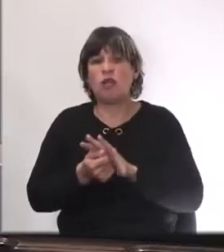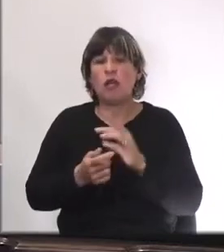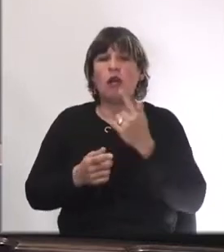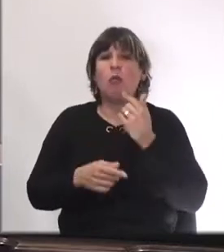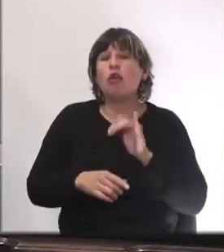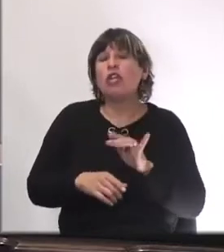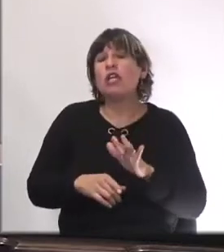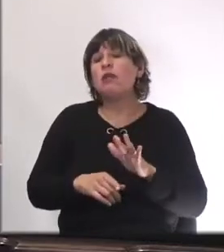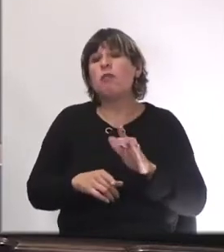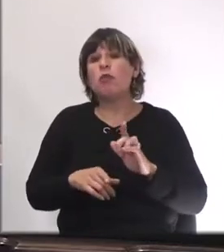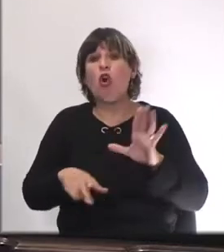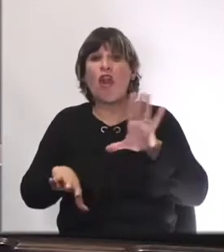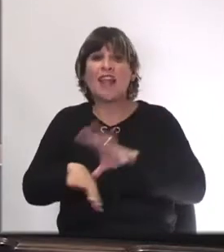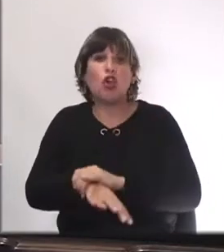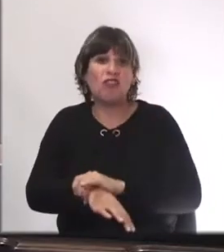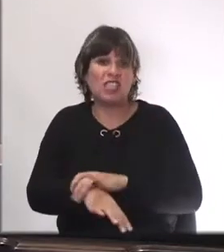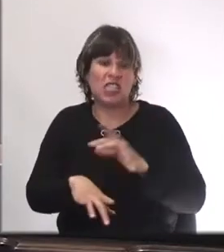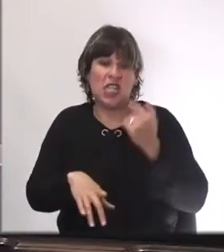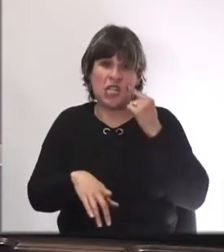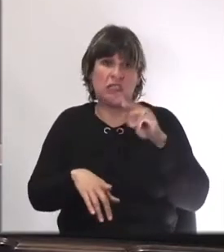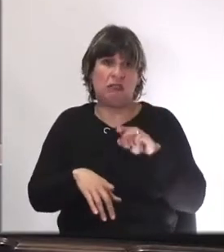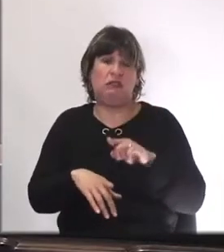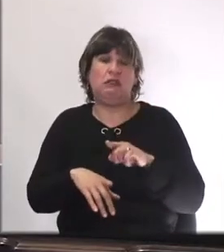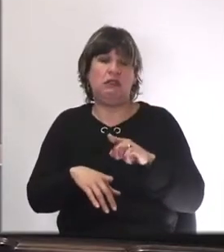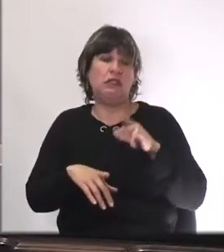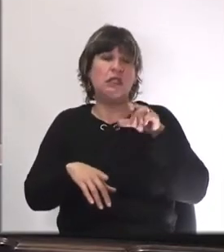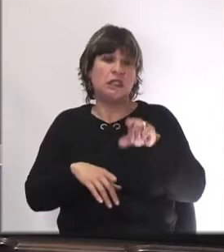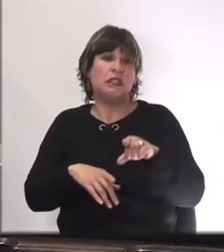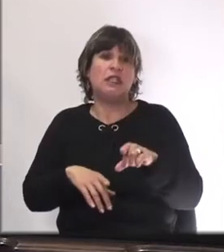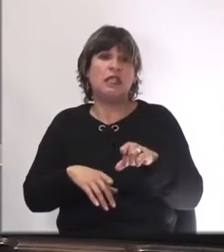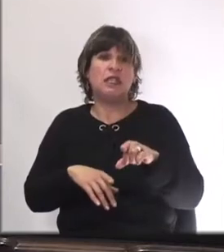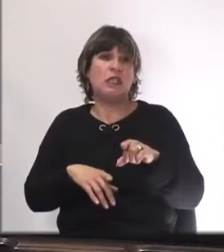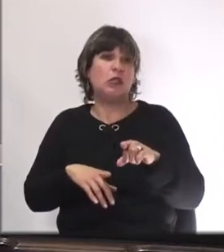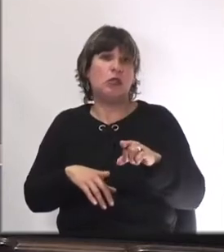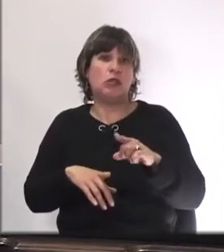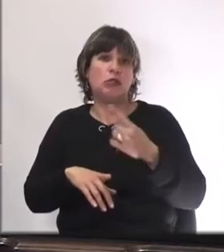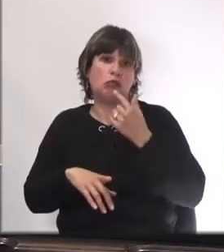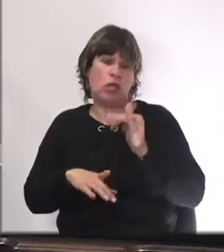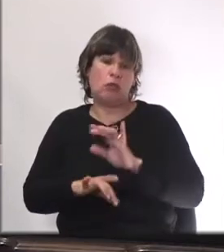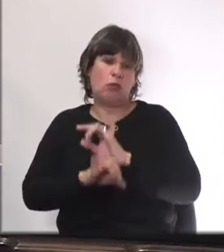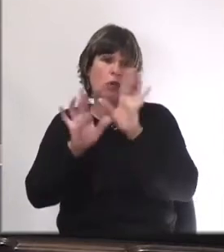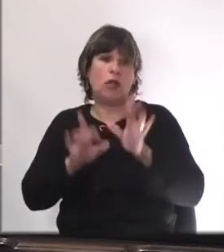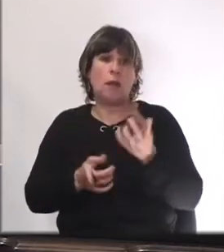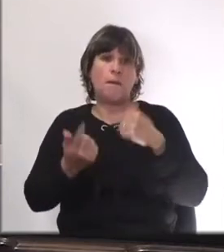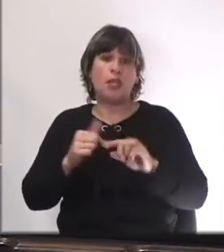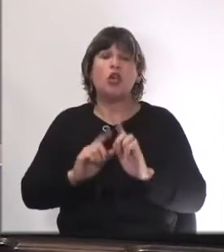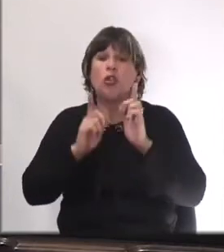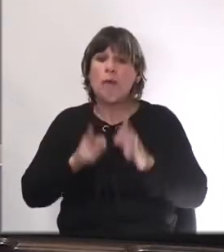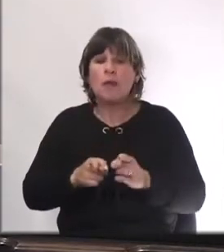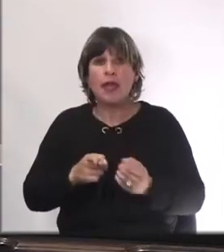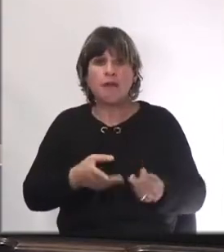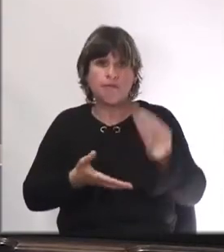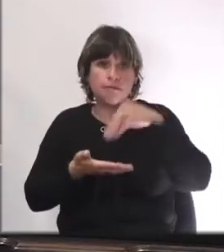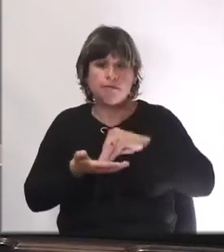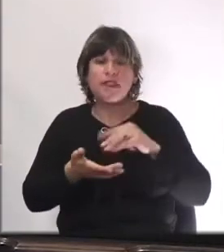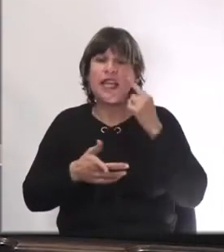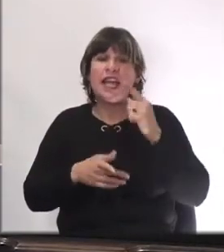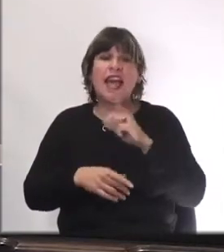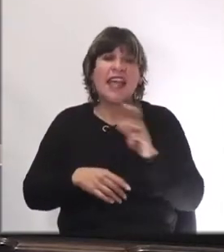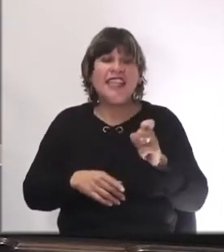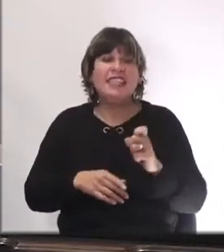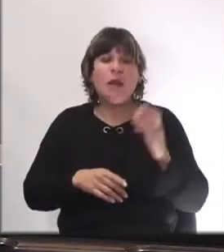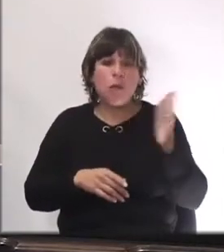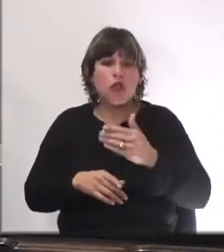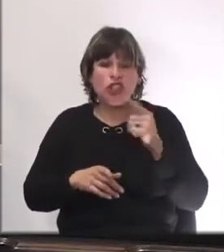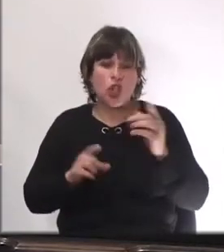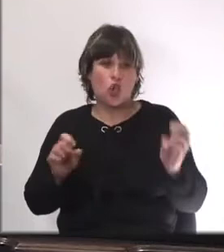es un ejemplo claro, pero también se puso el 100% de